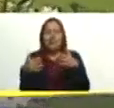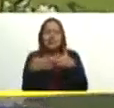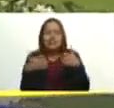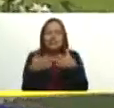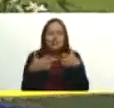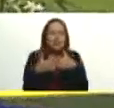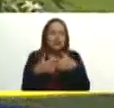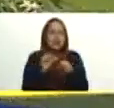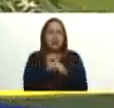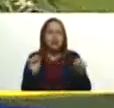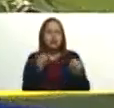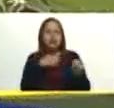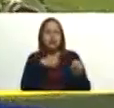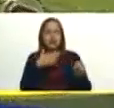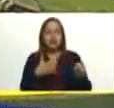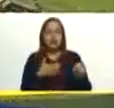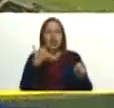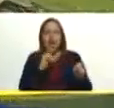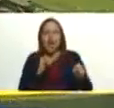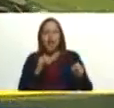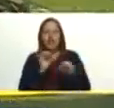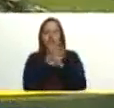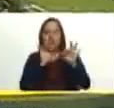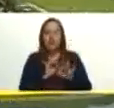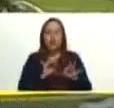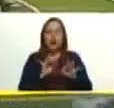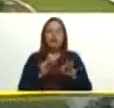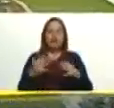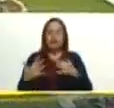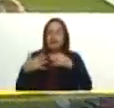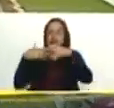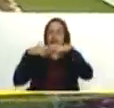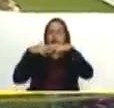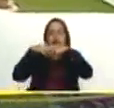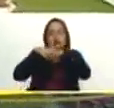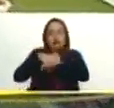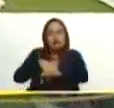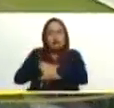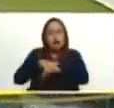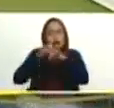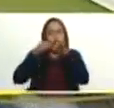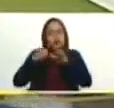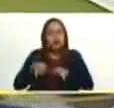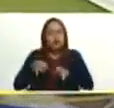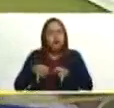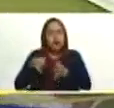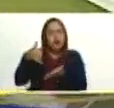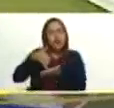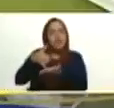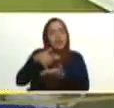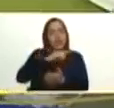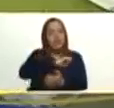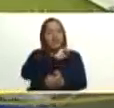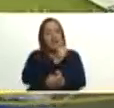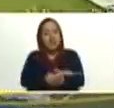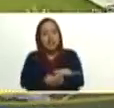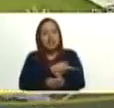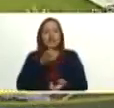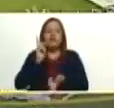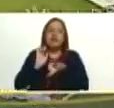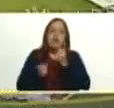Cuando tenemos una integración orgánica, the relative strengths and weaknesses, las debilidades y fortalezas relativas